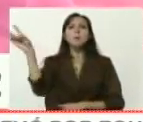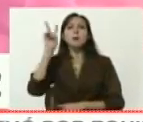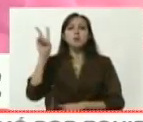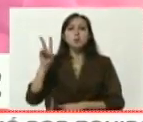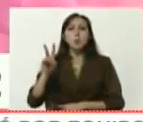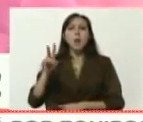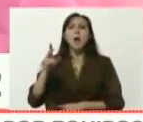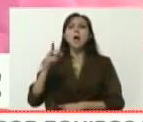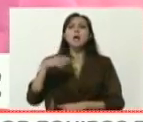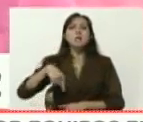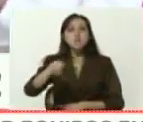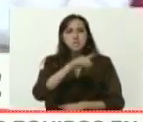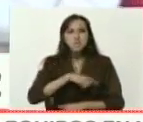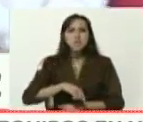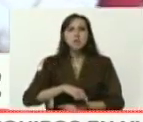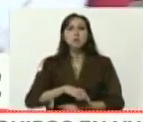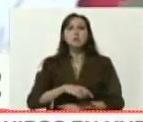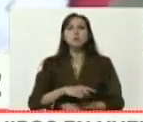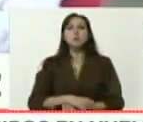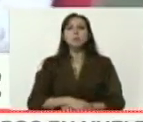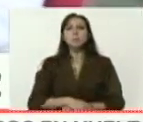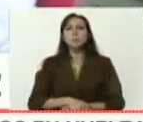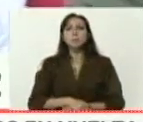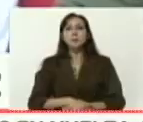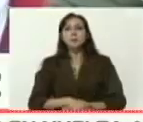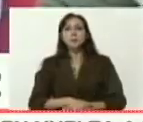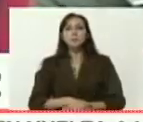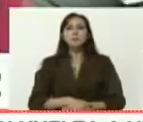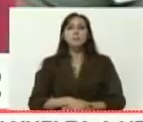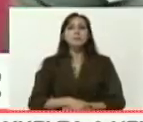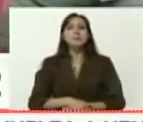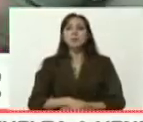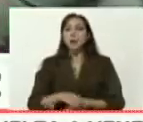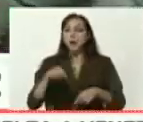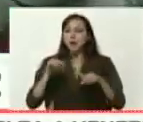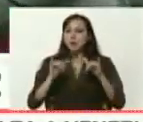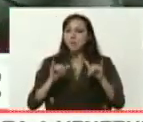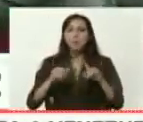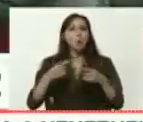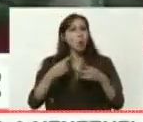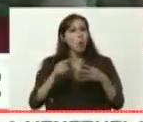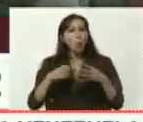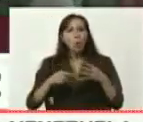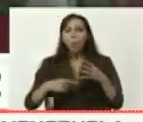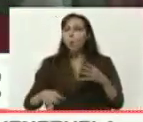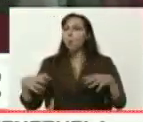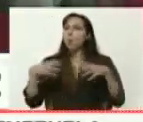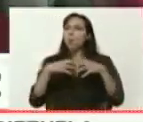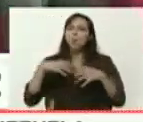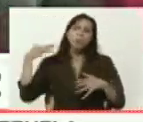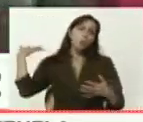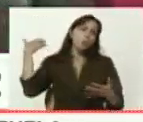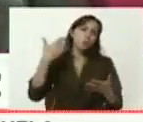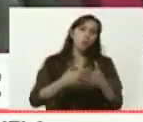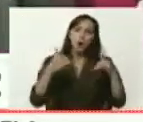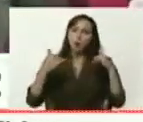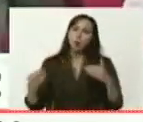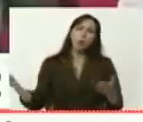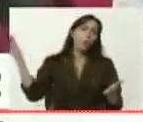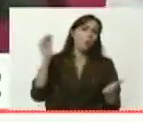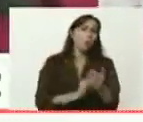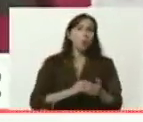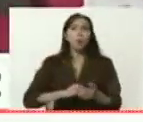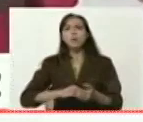acá. Acá será Pantano de Vargas, Boyacá, Pichincha, Carabobo. Acá